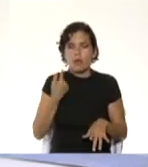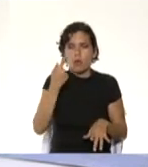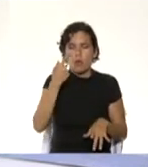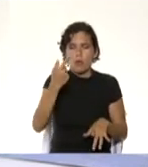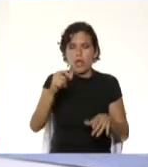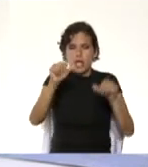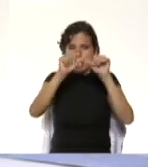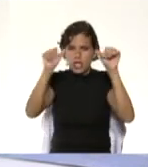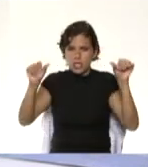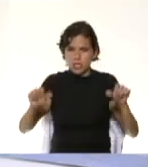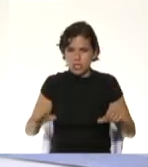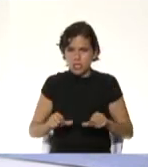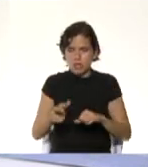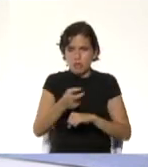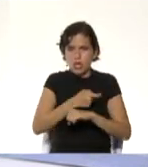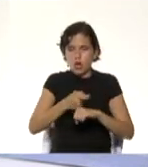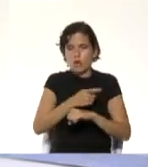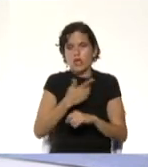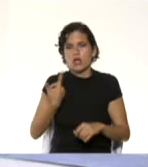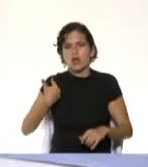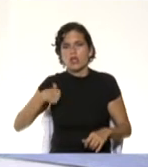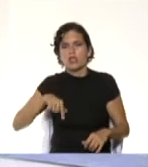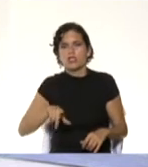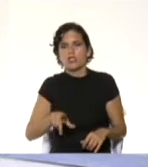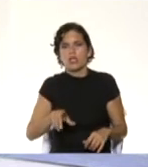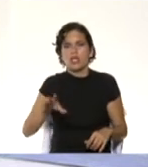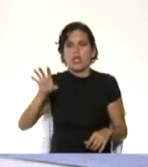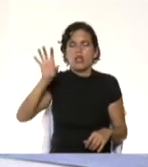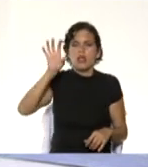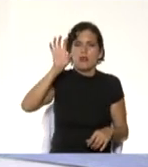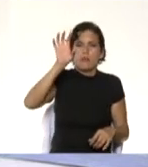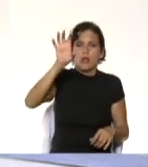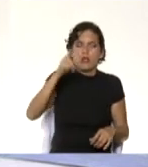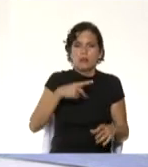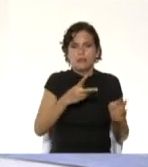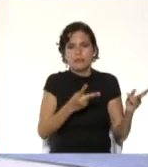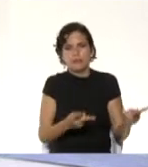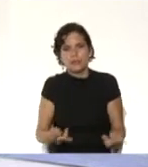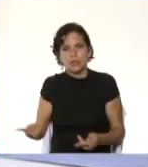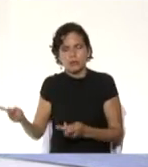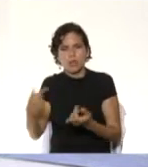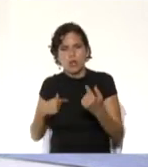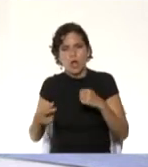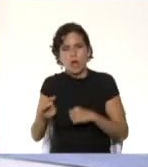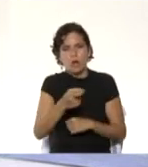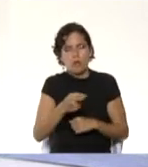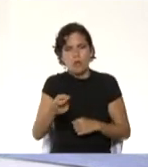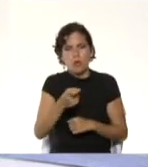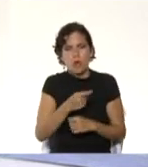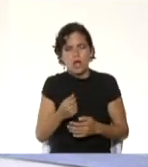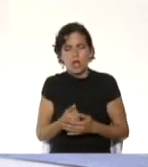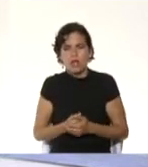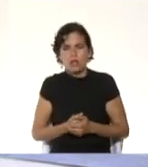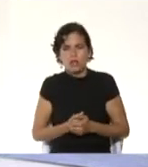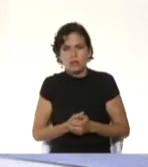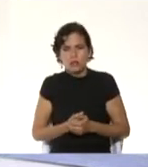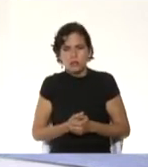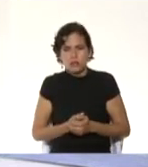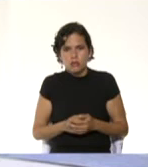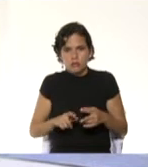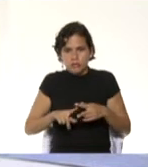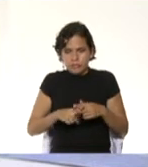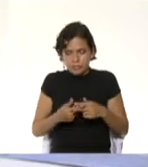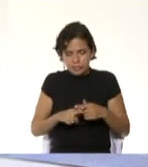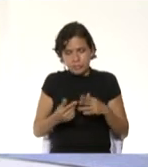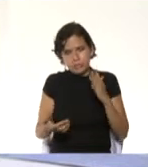derivar el sistema democrático que tiene el país como sistema de gobierno. Les invito a buscar a través